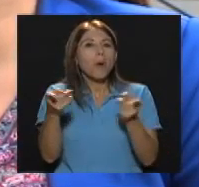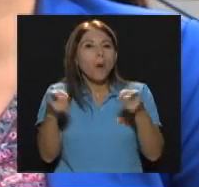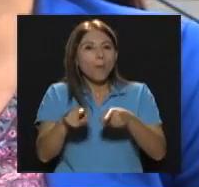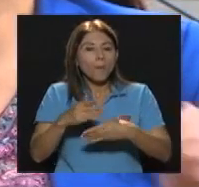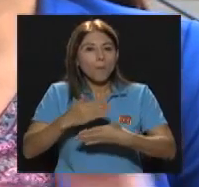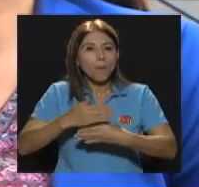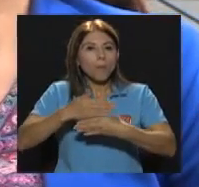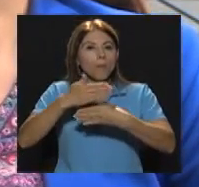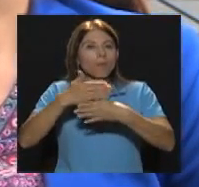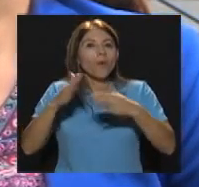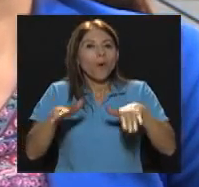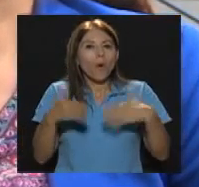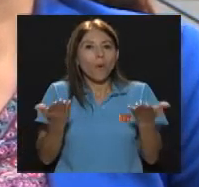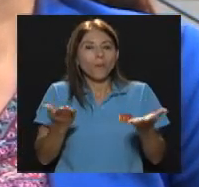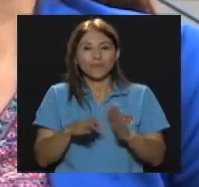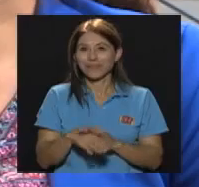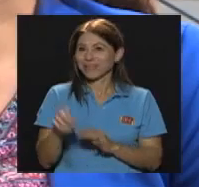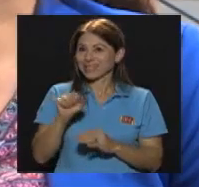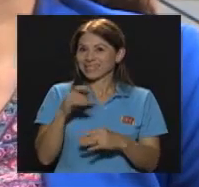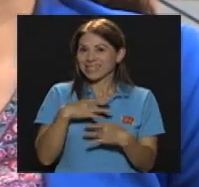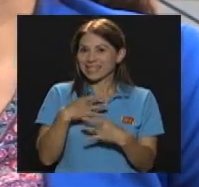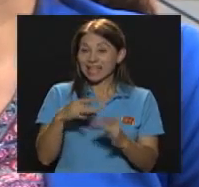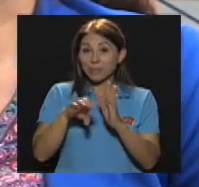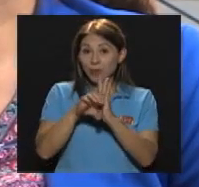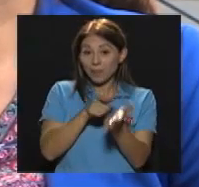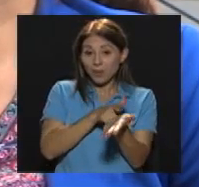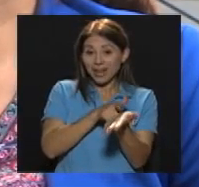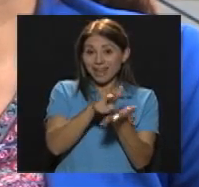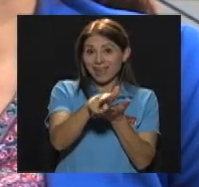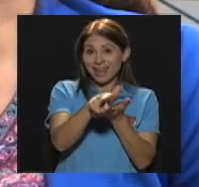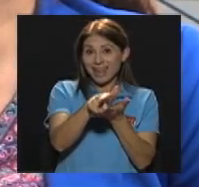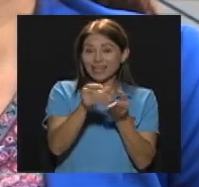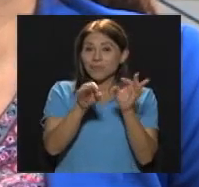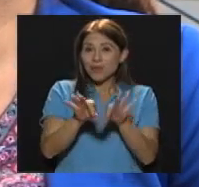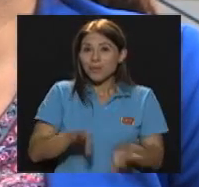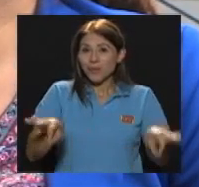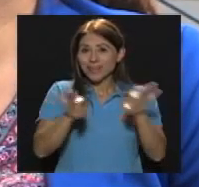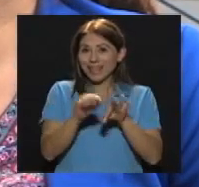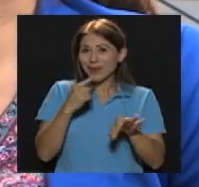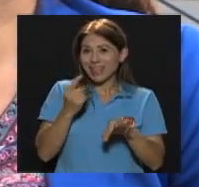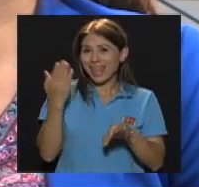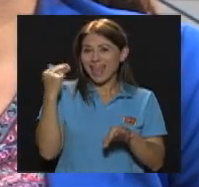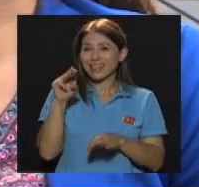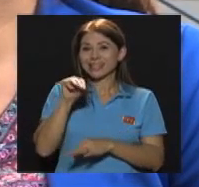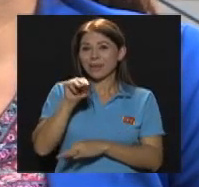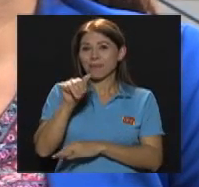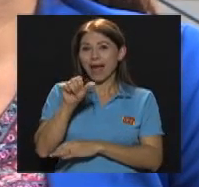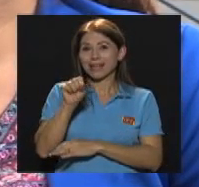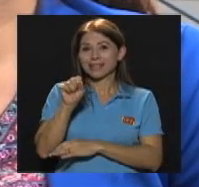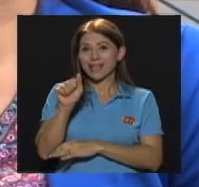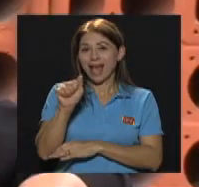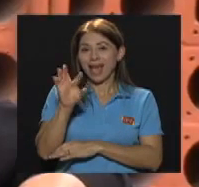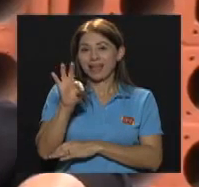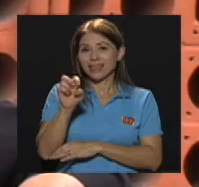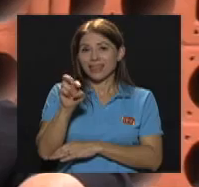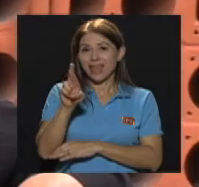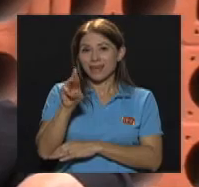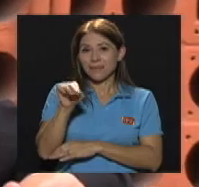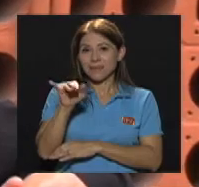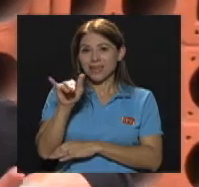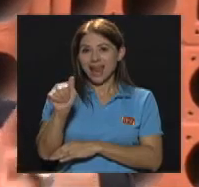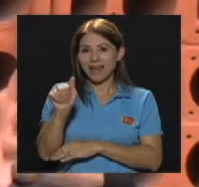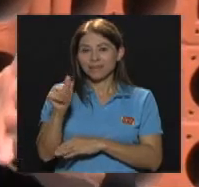por ejemplo, en Liberia lo más importante es tener masa térmica. Como les decía ahora en la anterior sección,